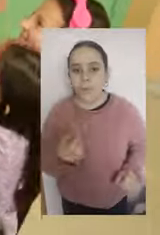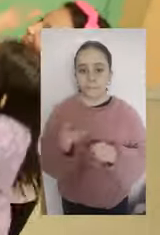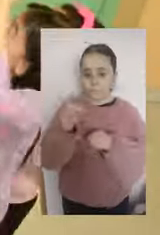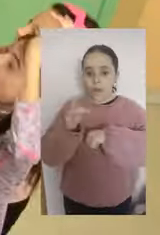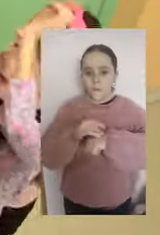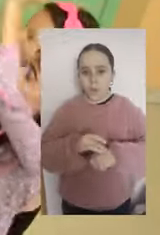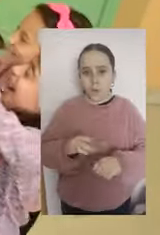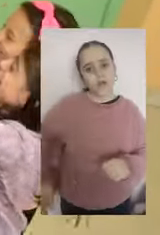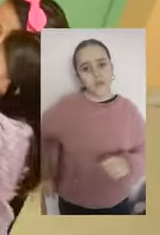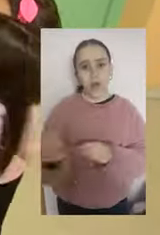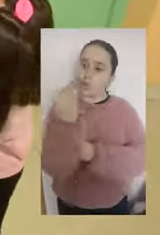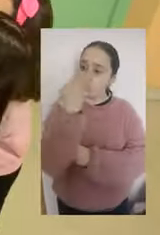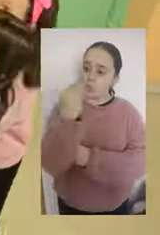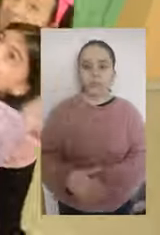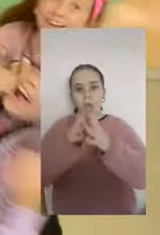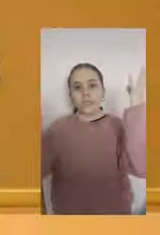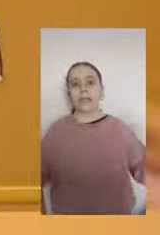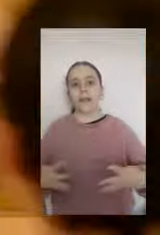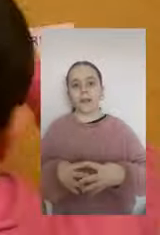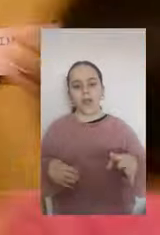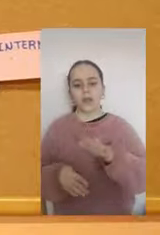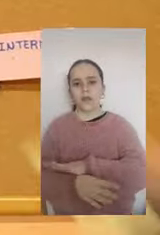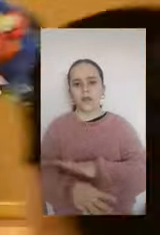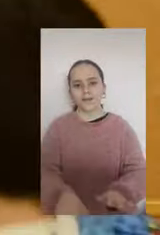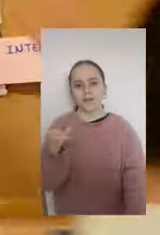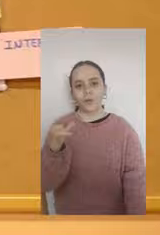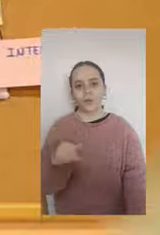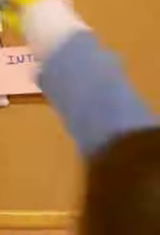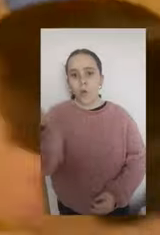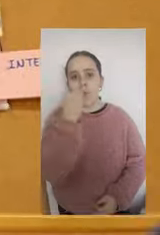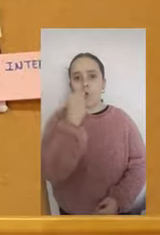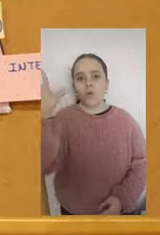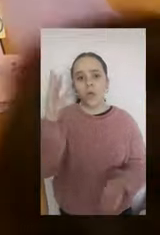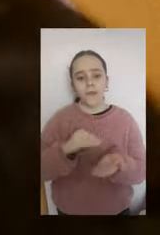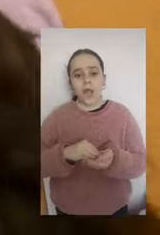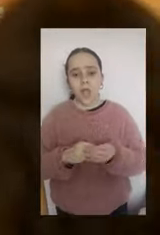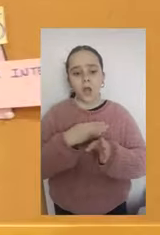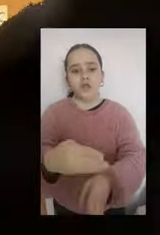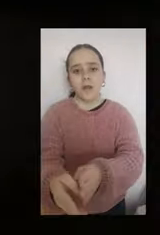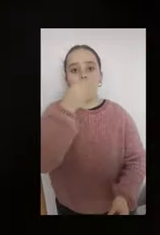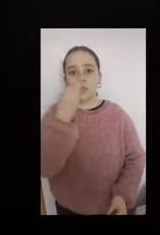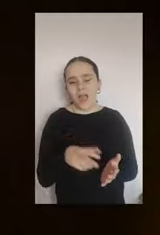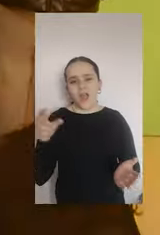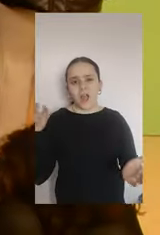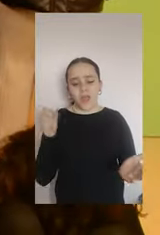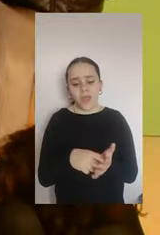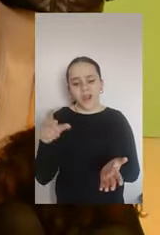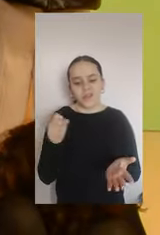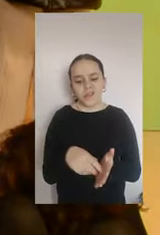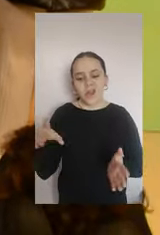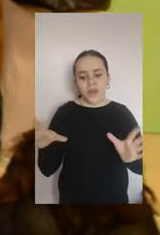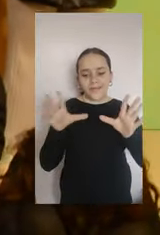tengo profesionales sanitarios que me curan. Tengo acceso a internet. Como 5 veces al día y me sobra alimento. Ando